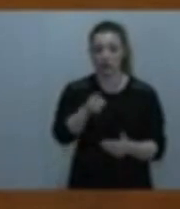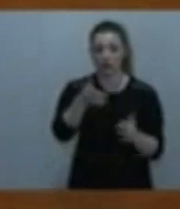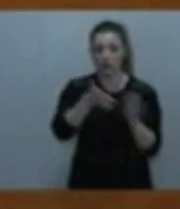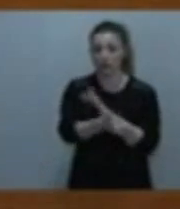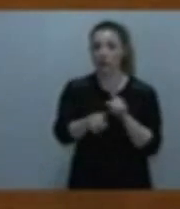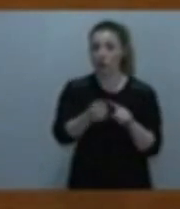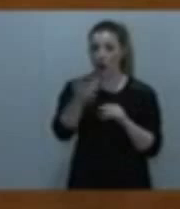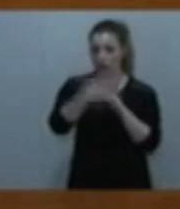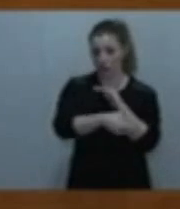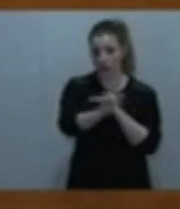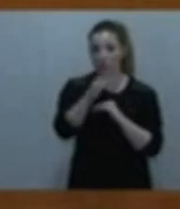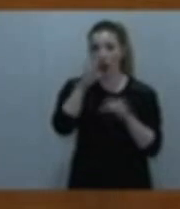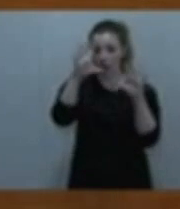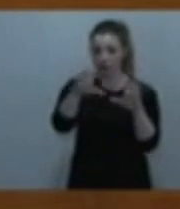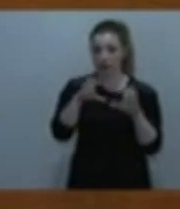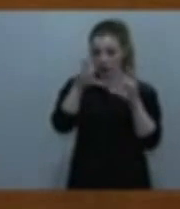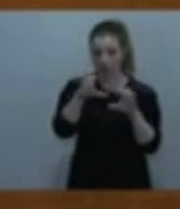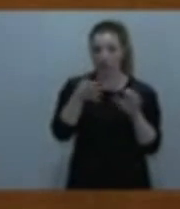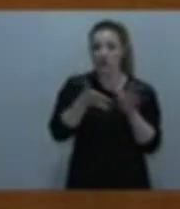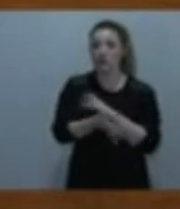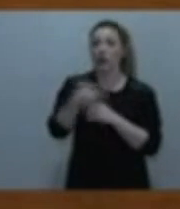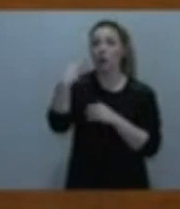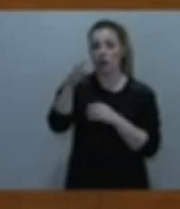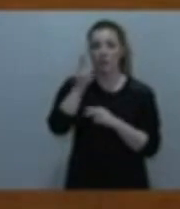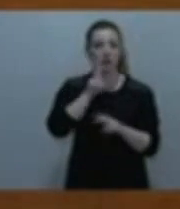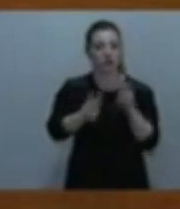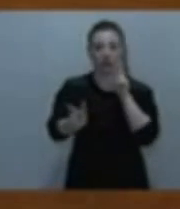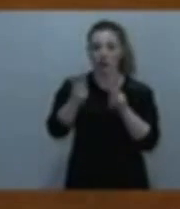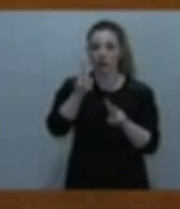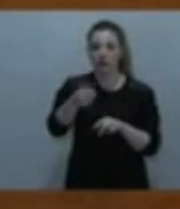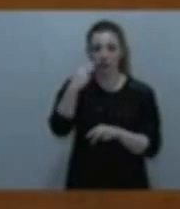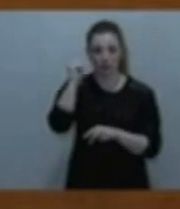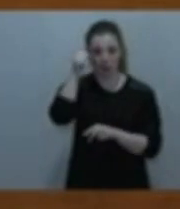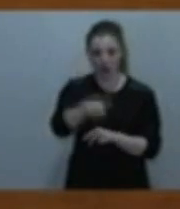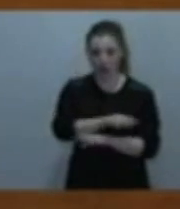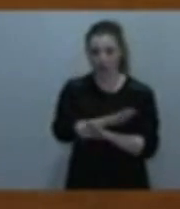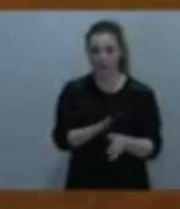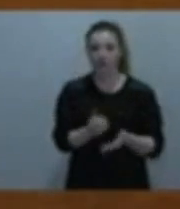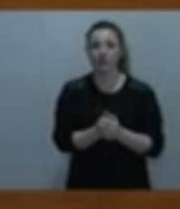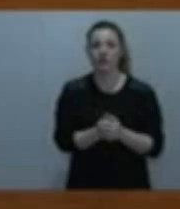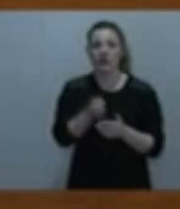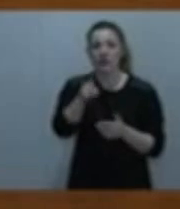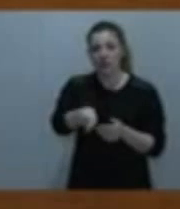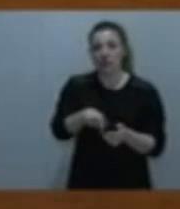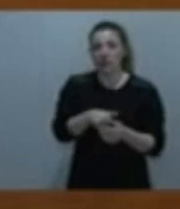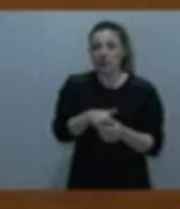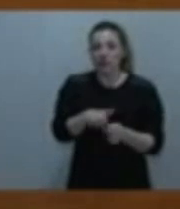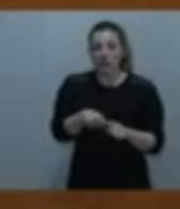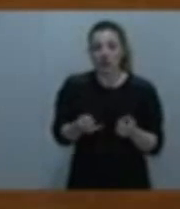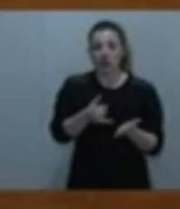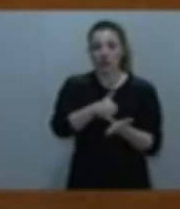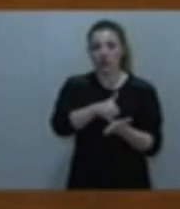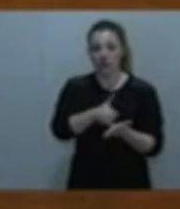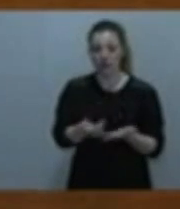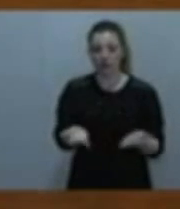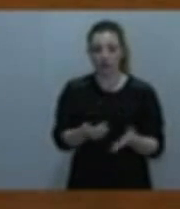importante limitación del aprendizaje basado únicamente en la observación y la experiencia, así como la fragilidad de nuestros